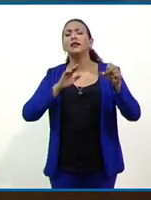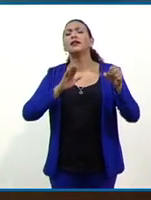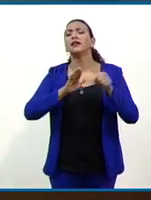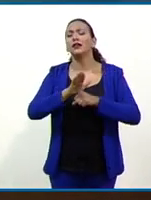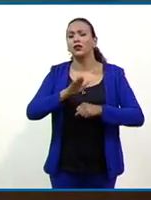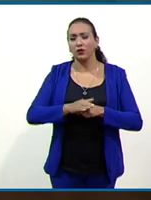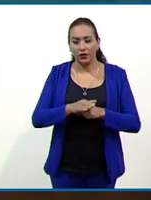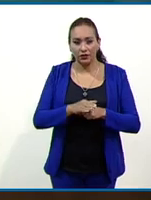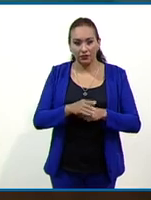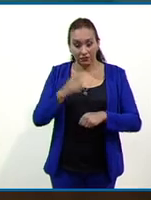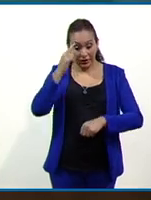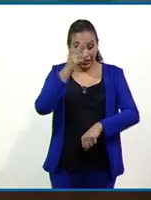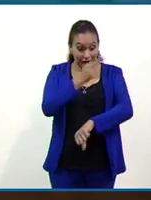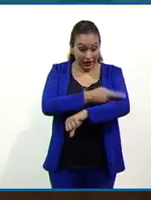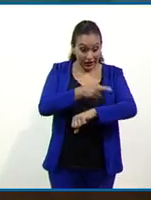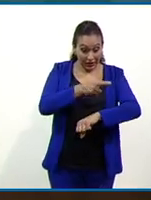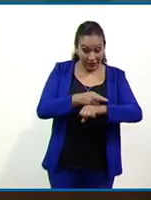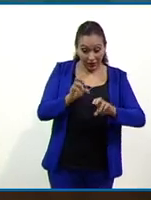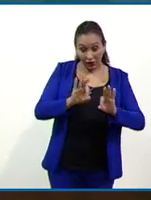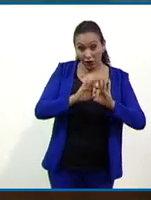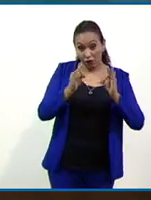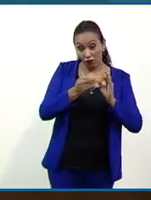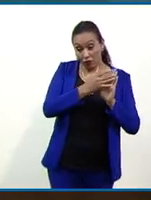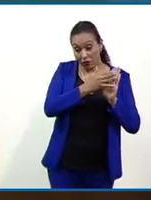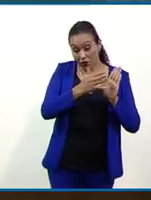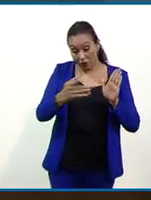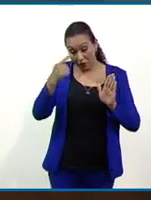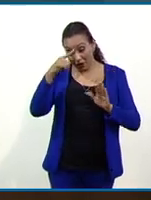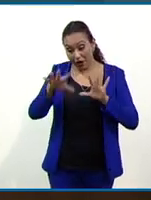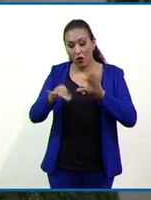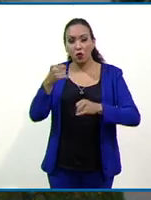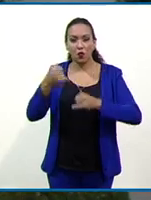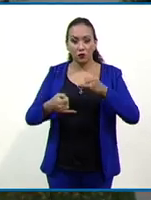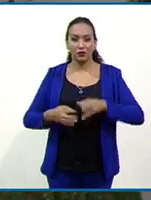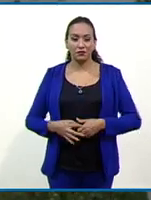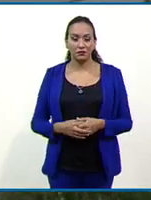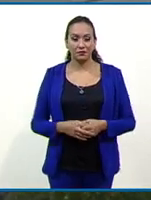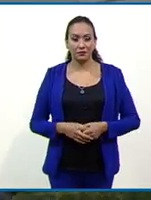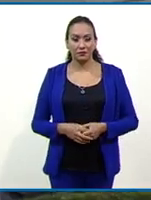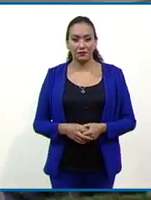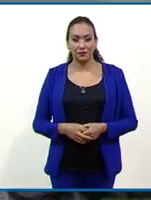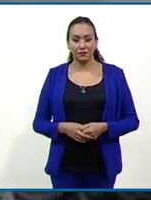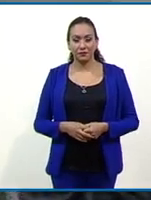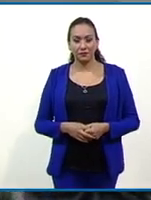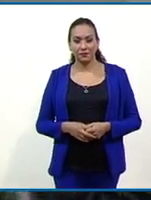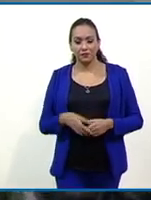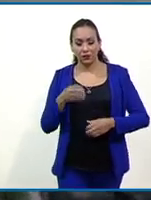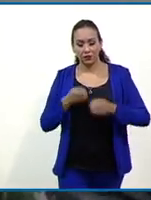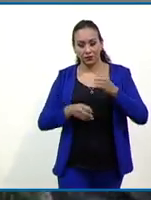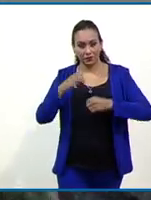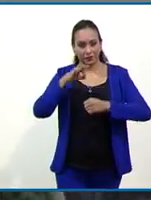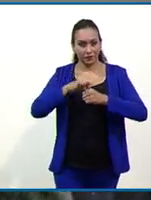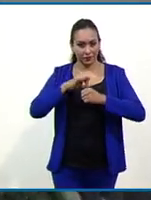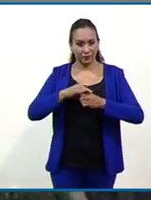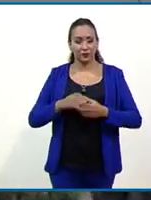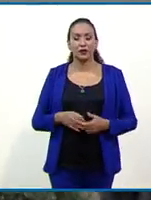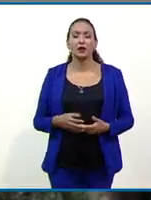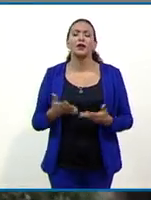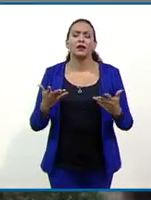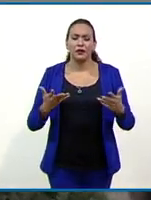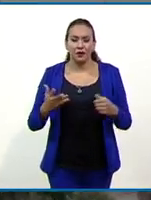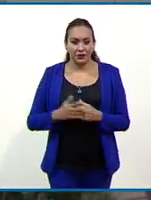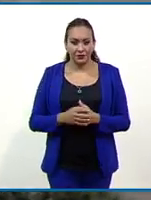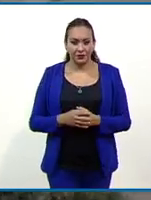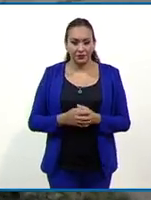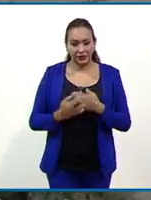relacionado con el proceso electoral de personas juzgadoras. El Tribunal Electoral del Poder Judicial de la